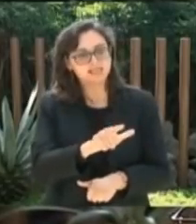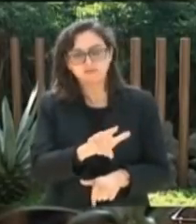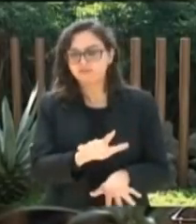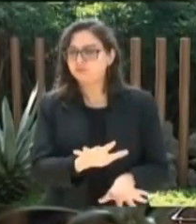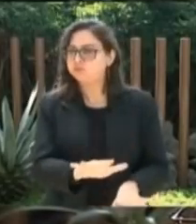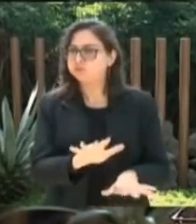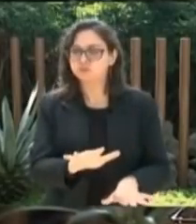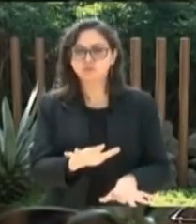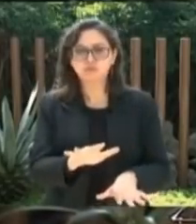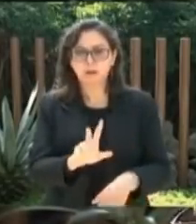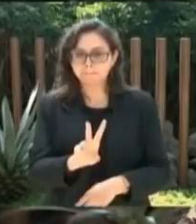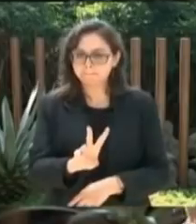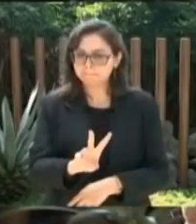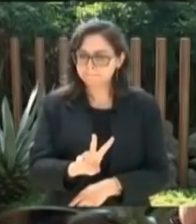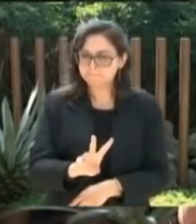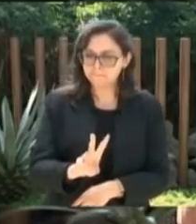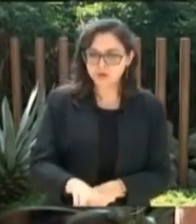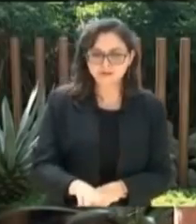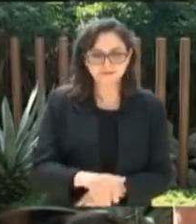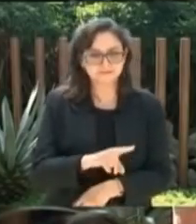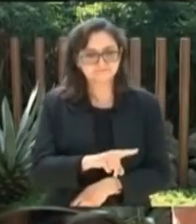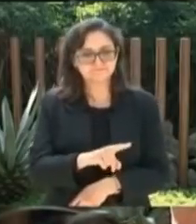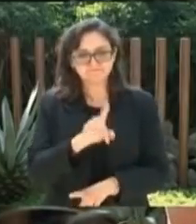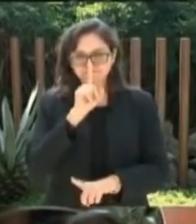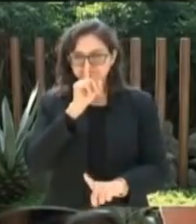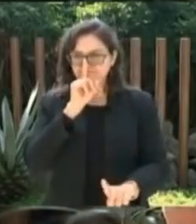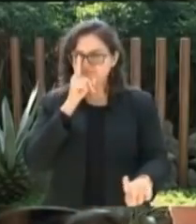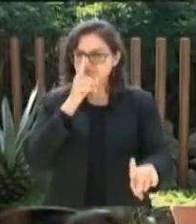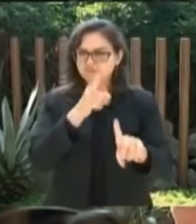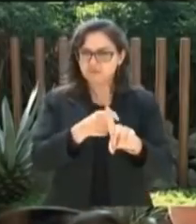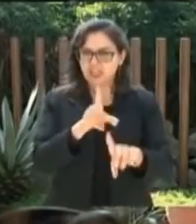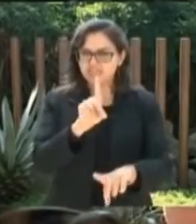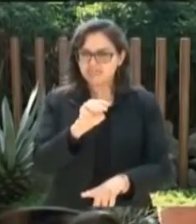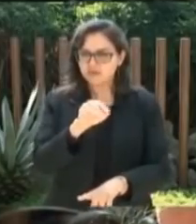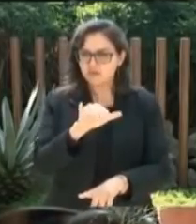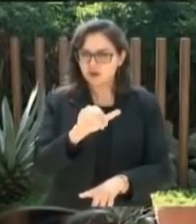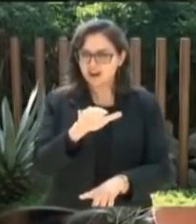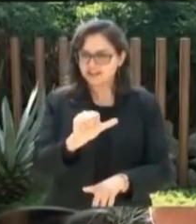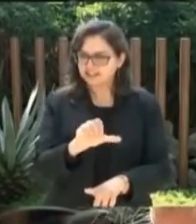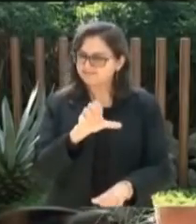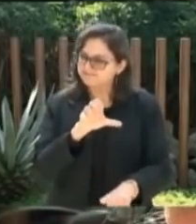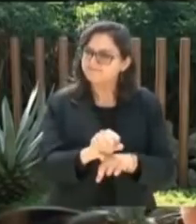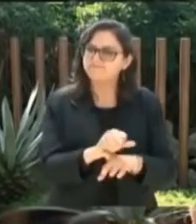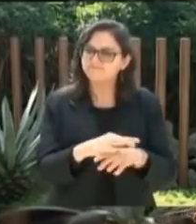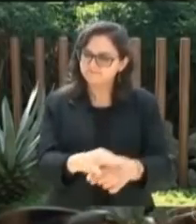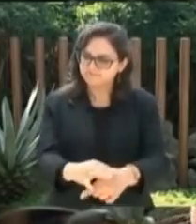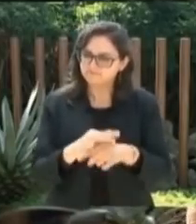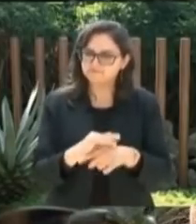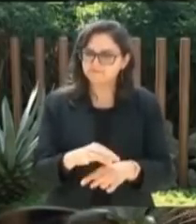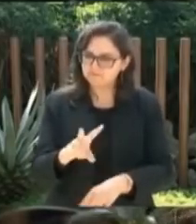vocación por hacer realidad la democracia en el país.